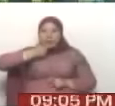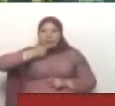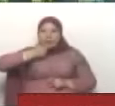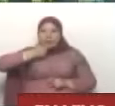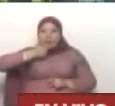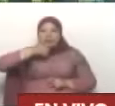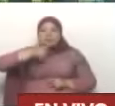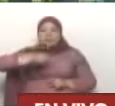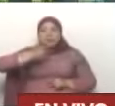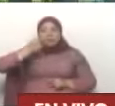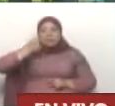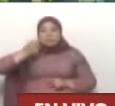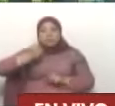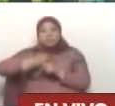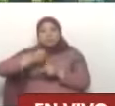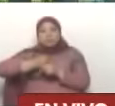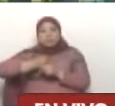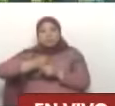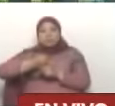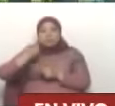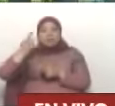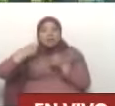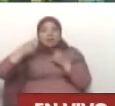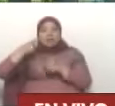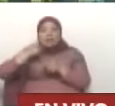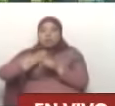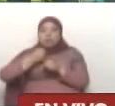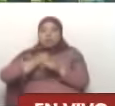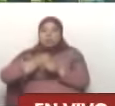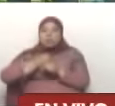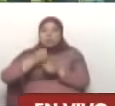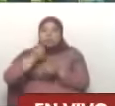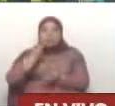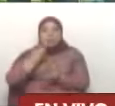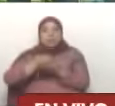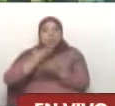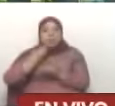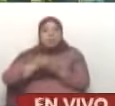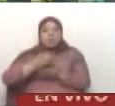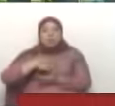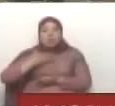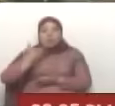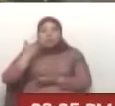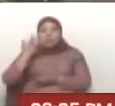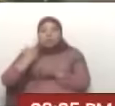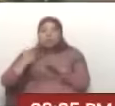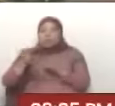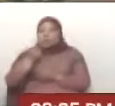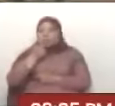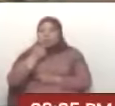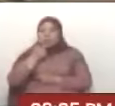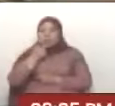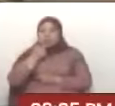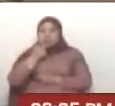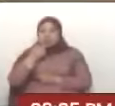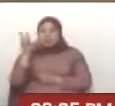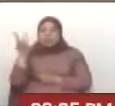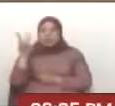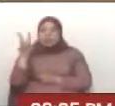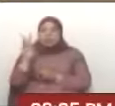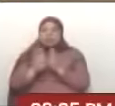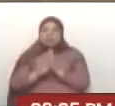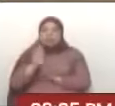Aquí está, mira. La diversidad de Monagas. Que puedo decir es la diversidad bonita de un país que